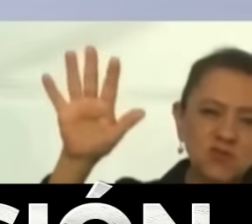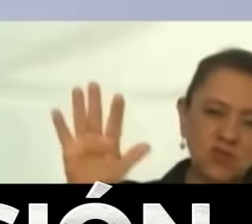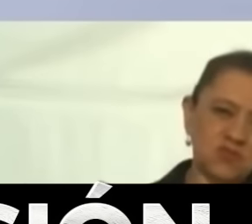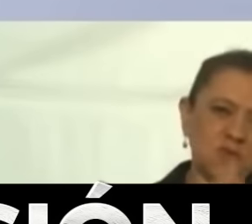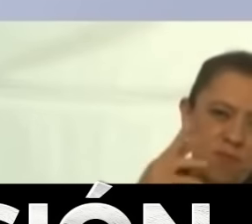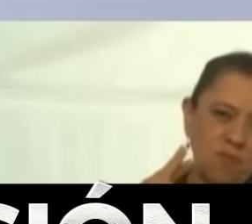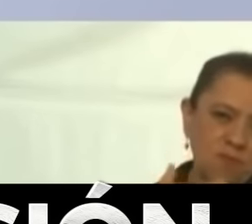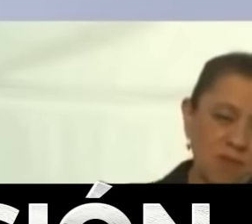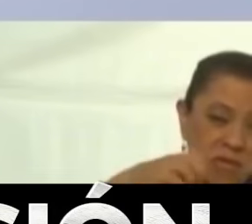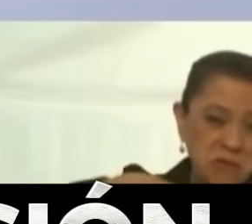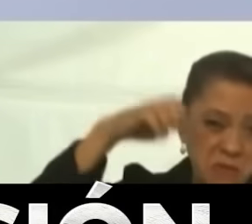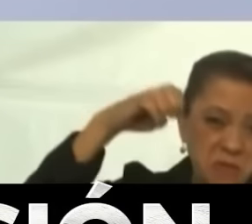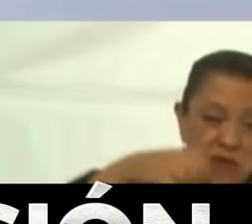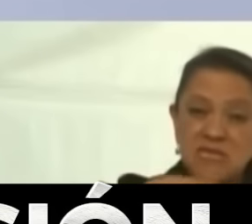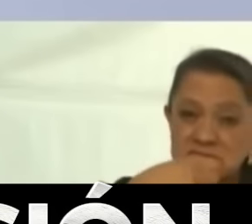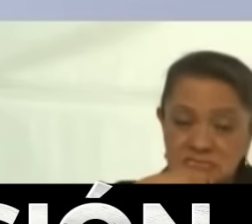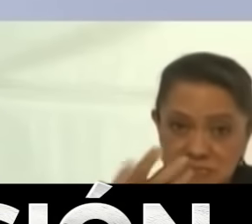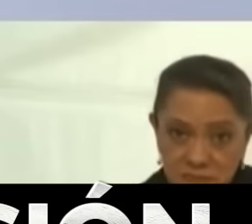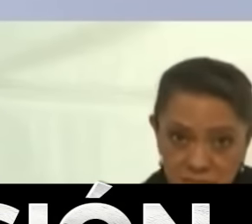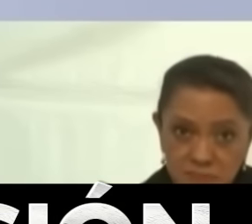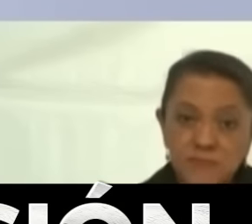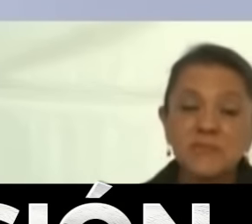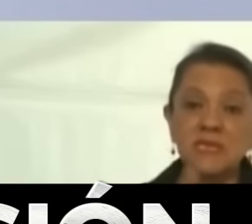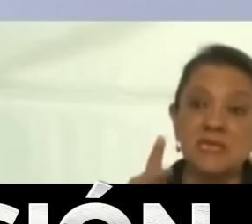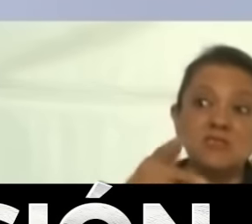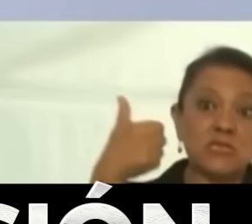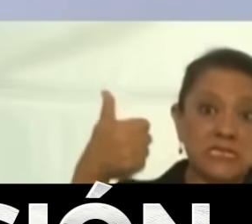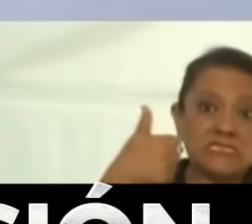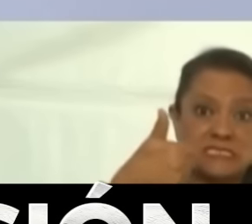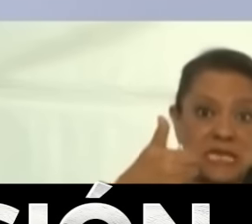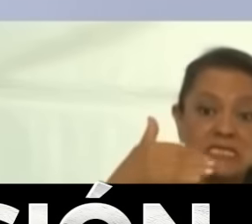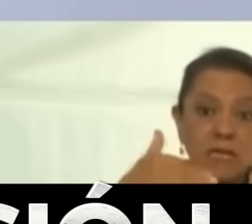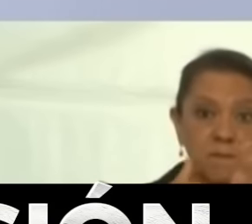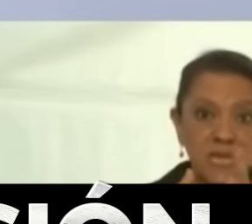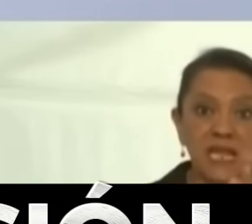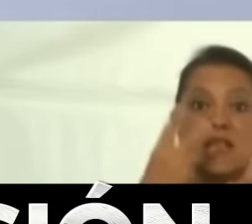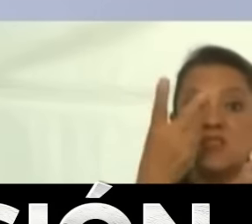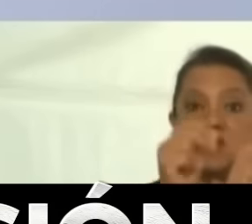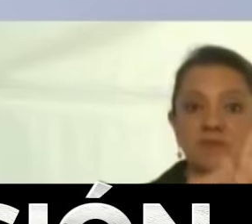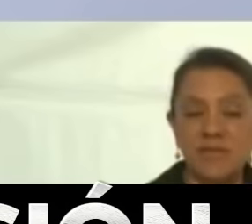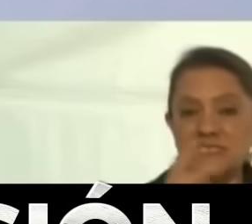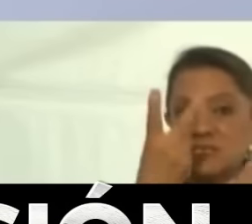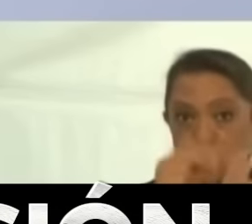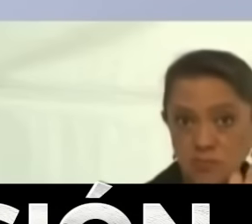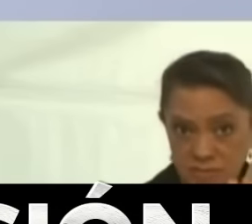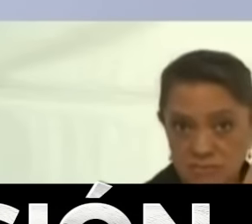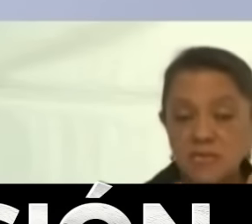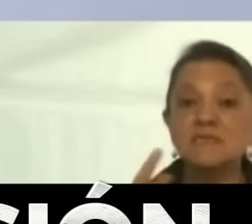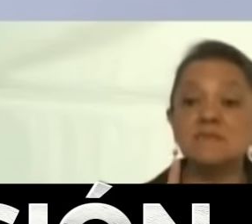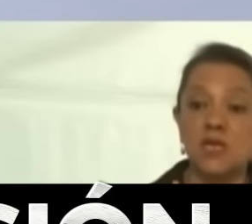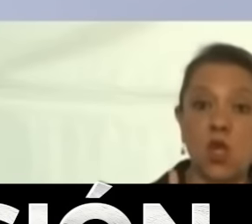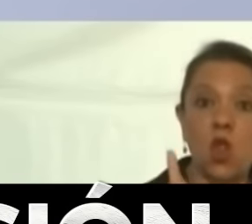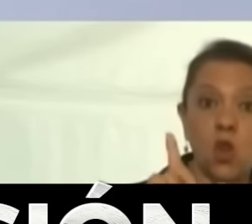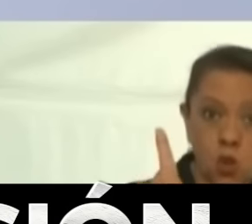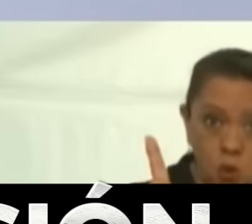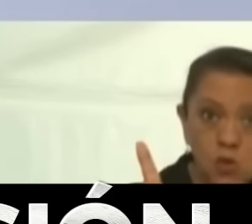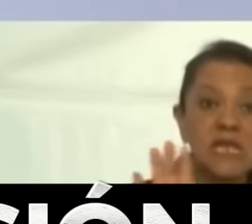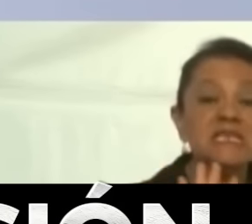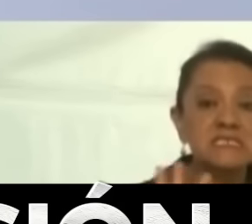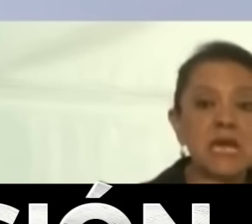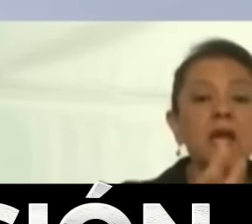Y finalmente quiero decirles que también el lunes vamos a iniciar a hacer un censo casa por